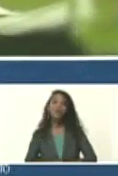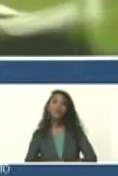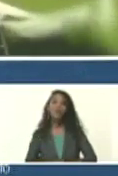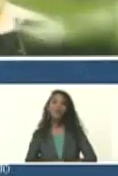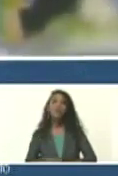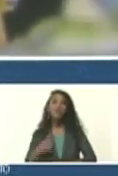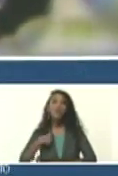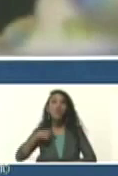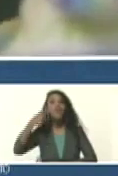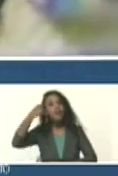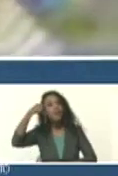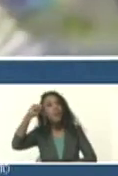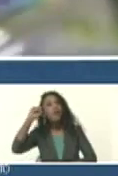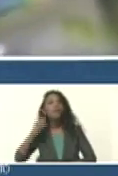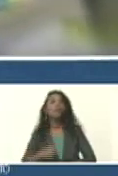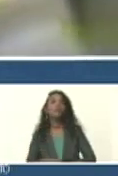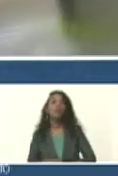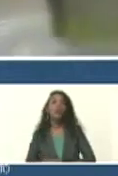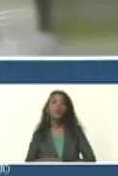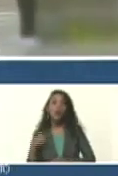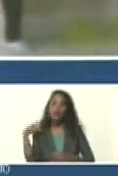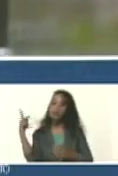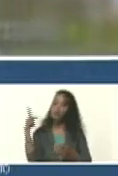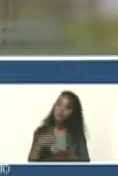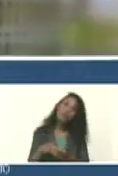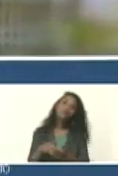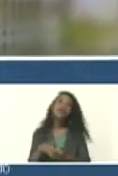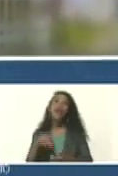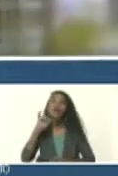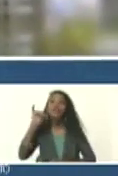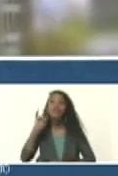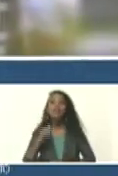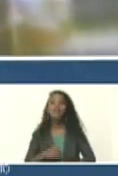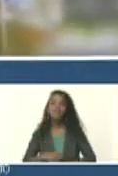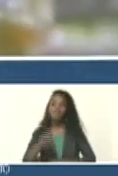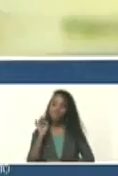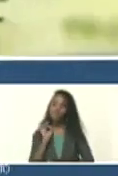Yo lo recuerdo cuando llegó la noticia. ¡Qué dolor!